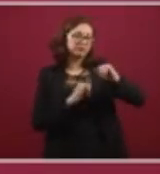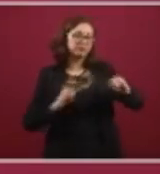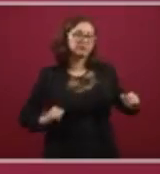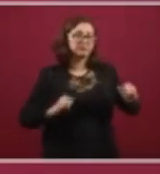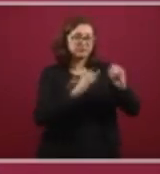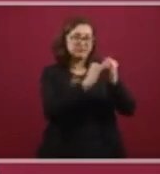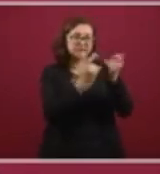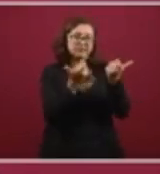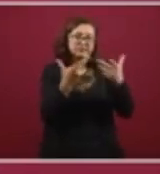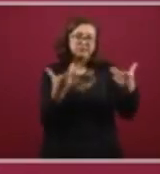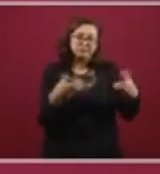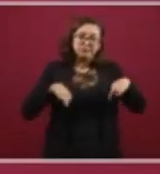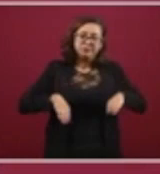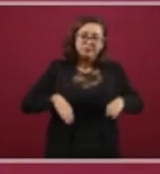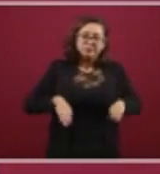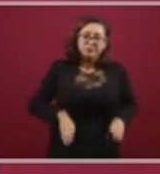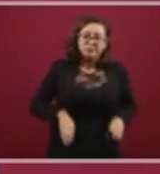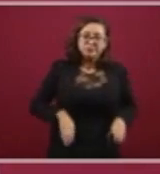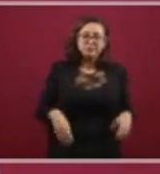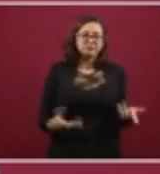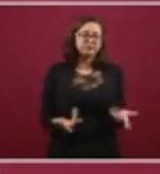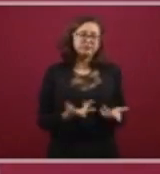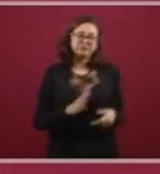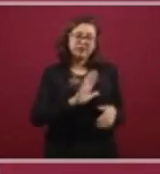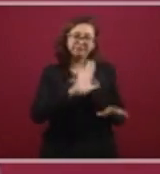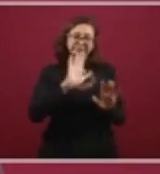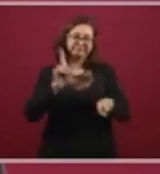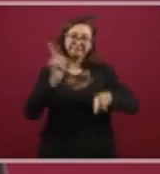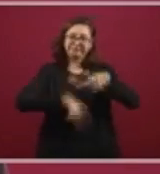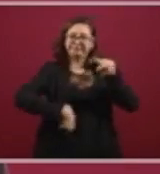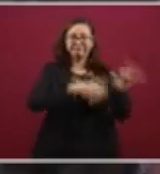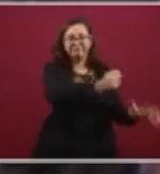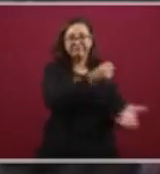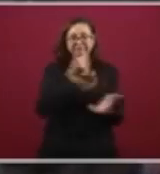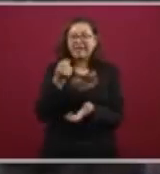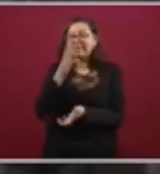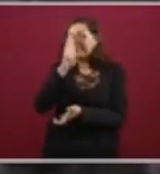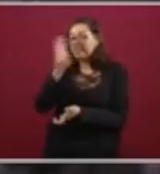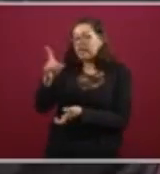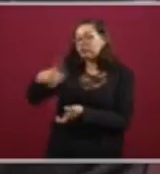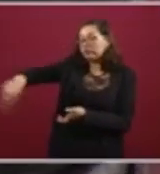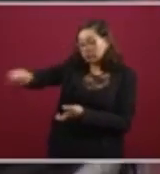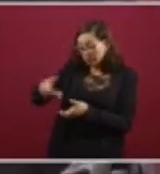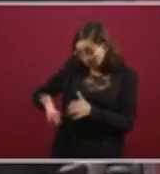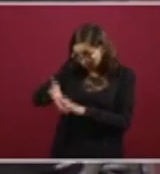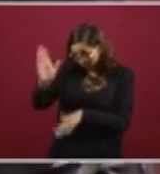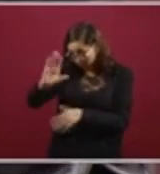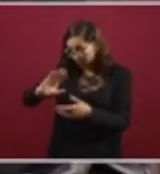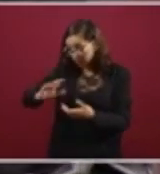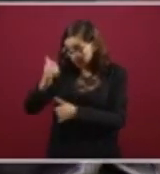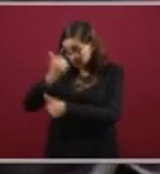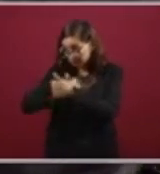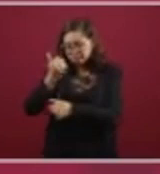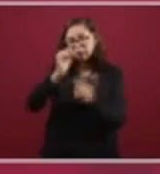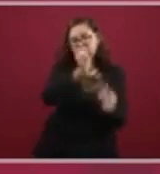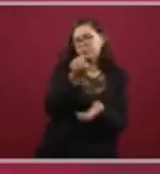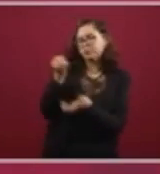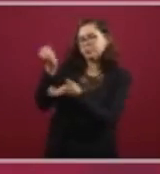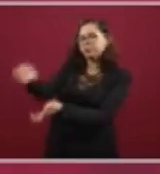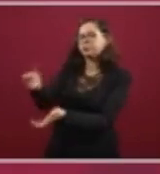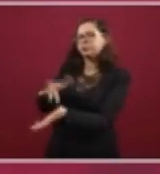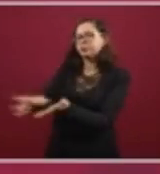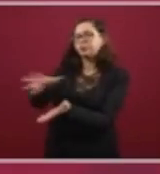instituciones y ahora pues ya no se entregan esos